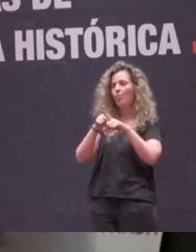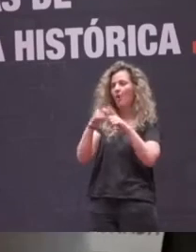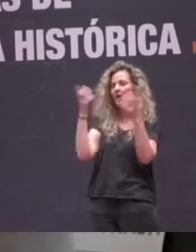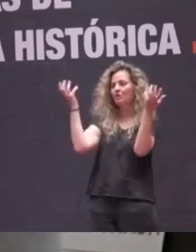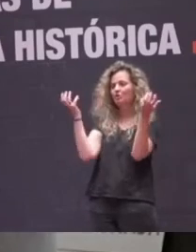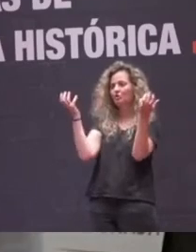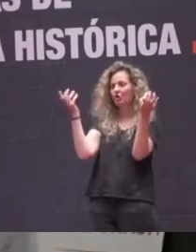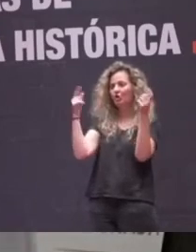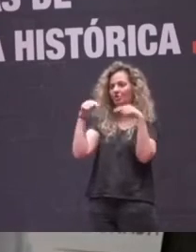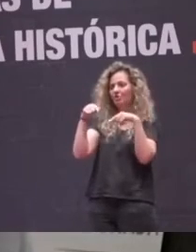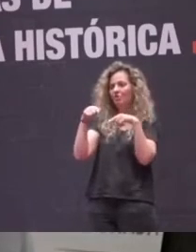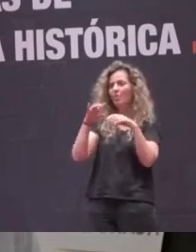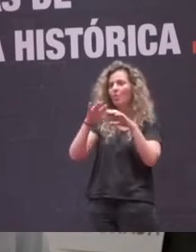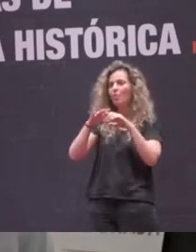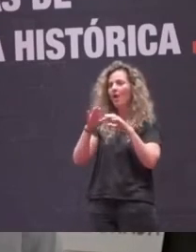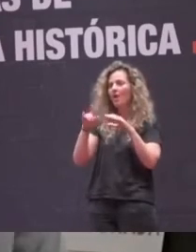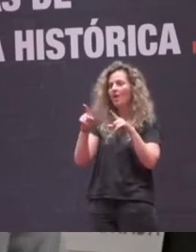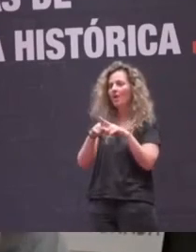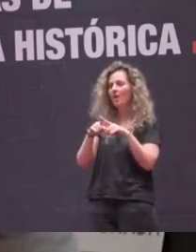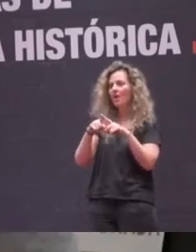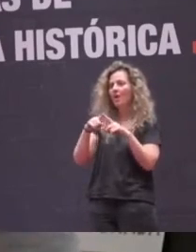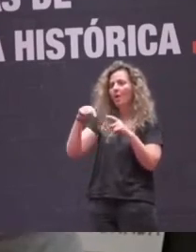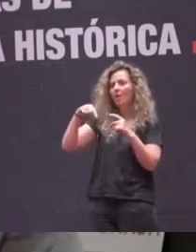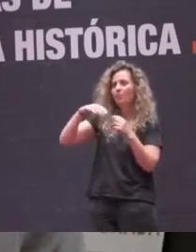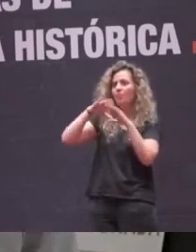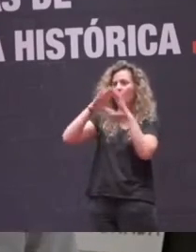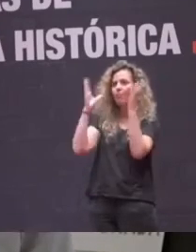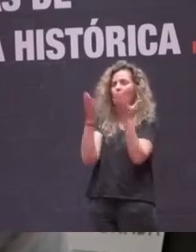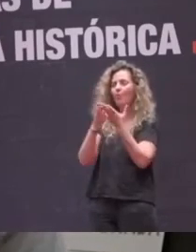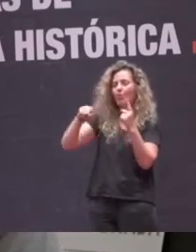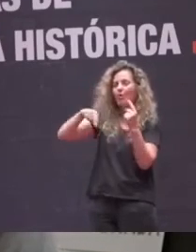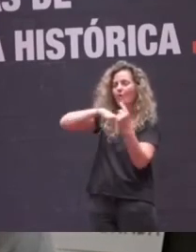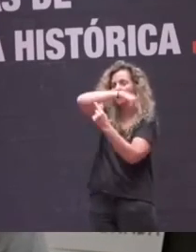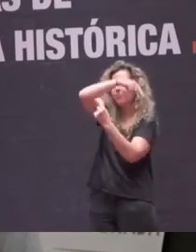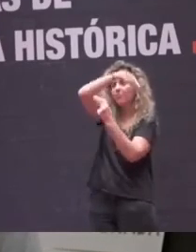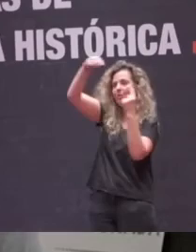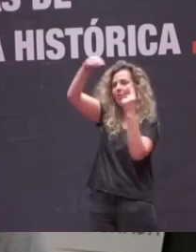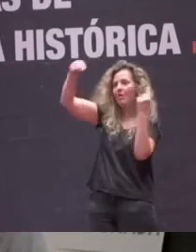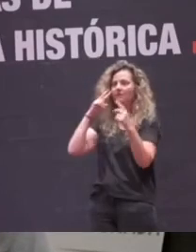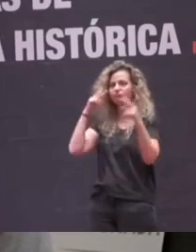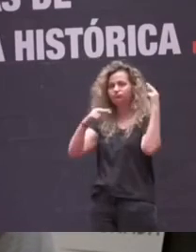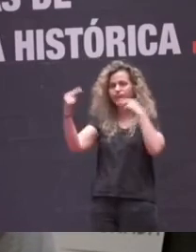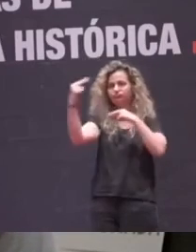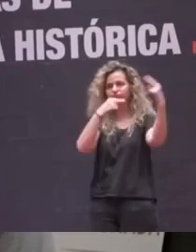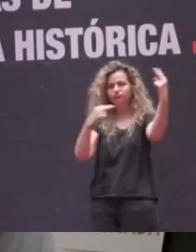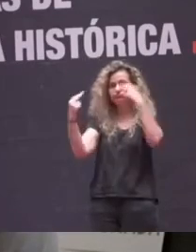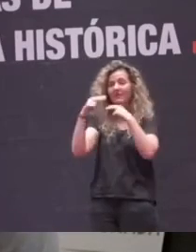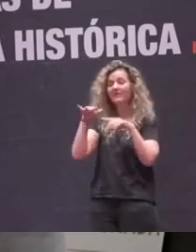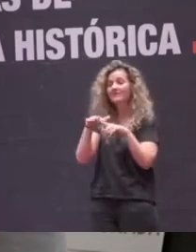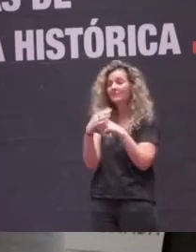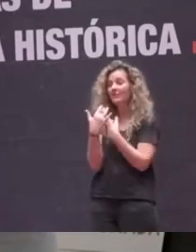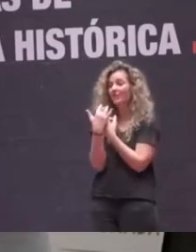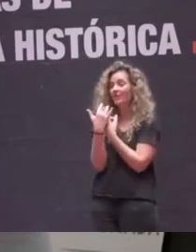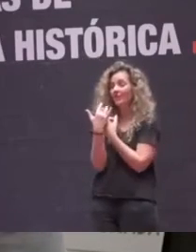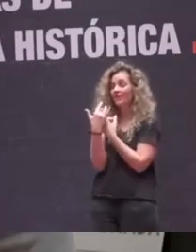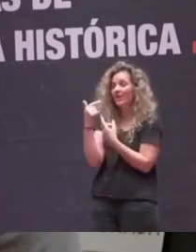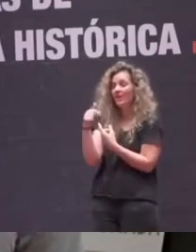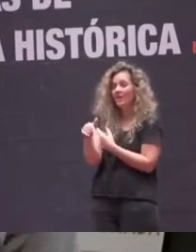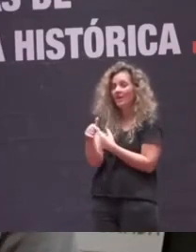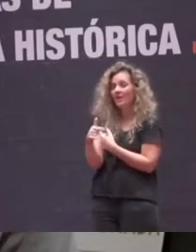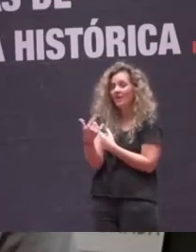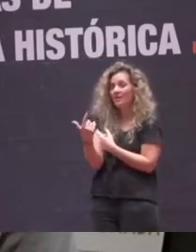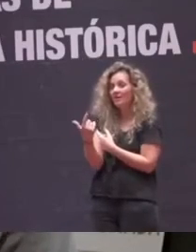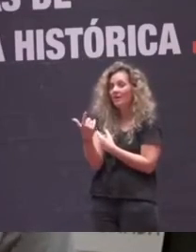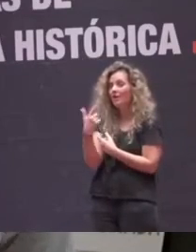que lle deu a volta ao mundo. Non? E todo ese conxunto de circunstancias, todas as que